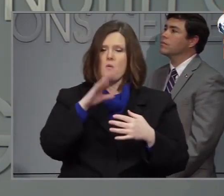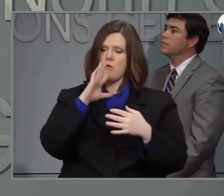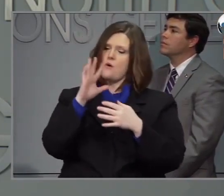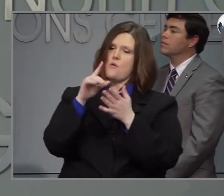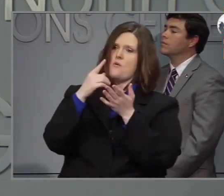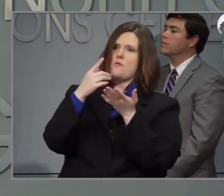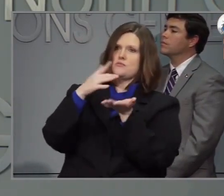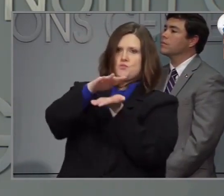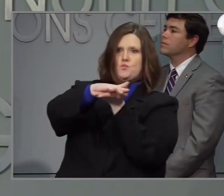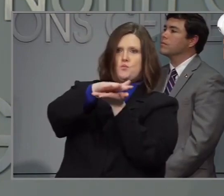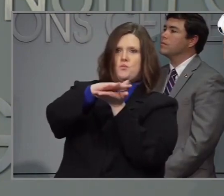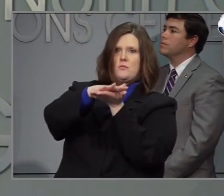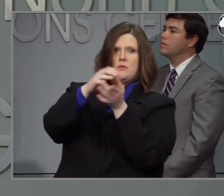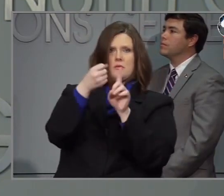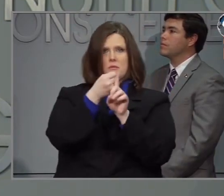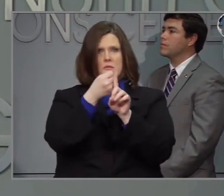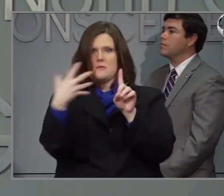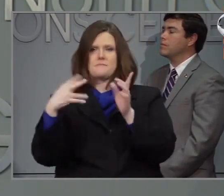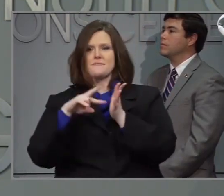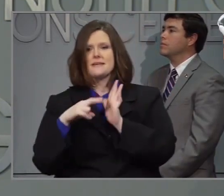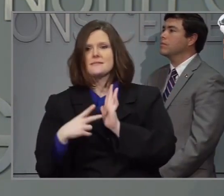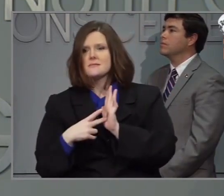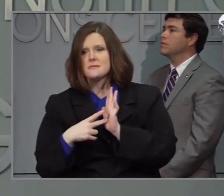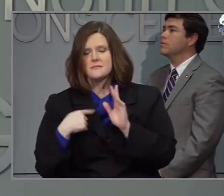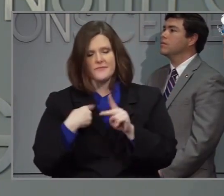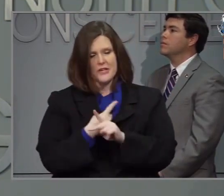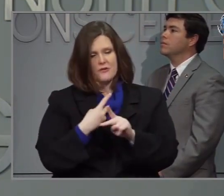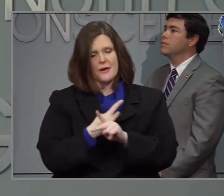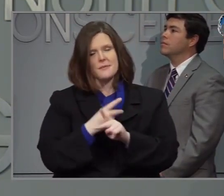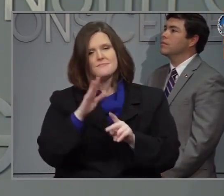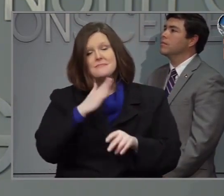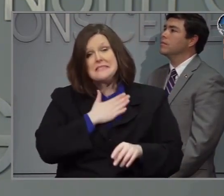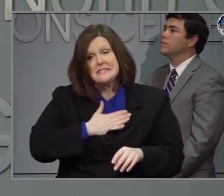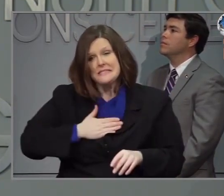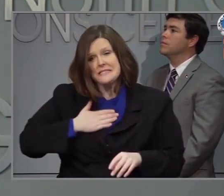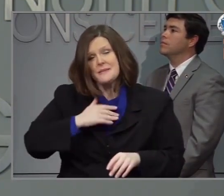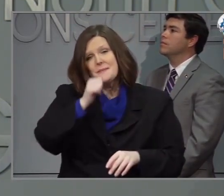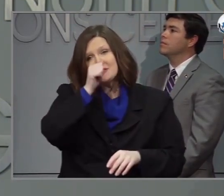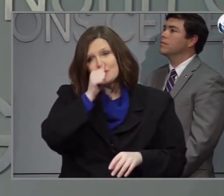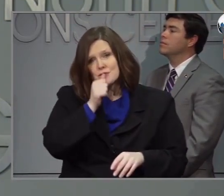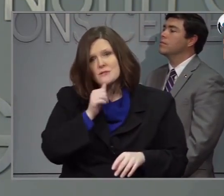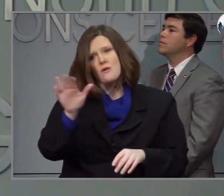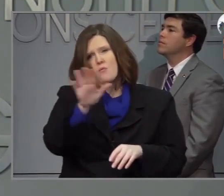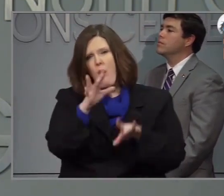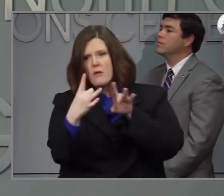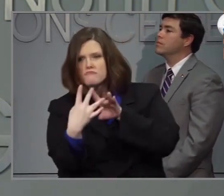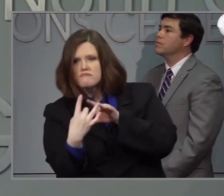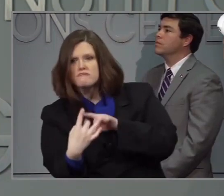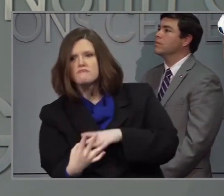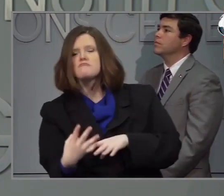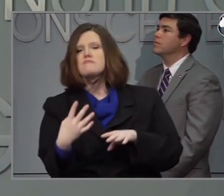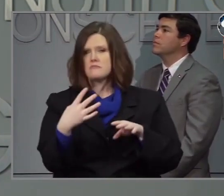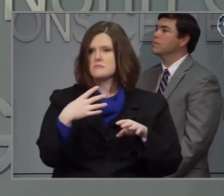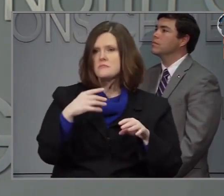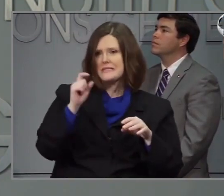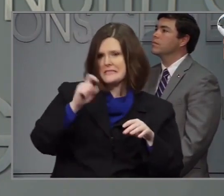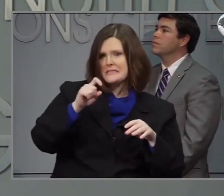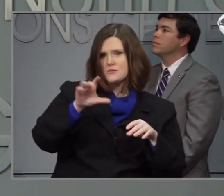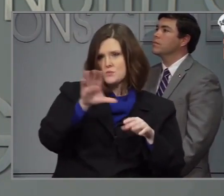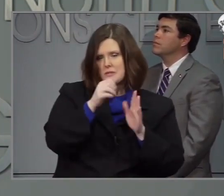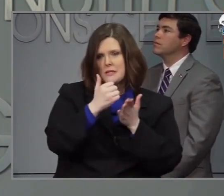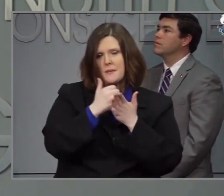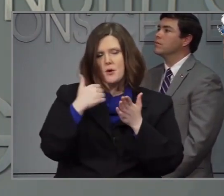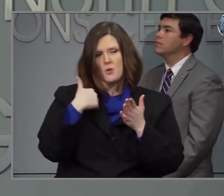estimando esta es la definición de escuela y más allá le pedimos paz y su opinión constructiva cuando tomamos